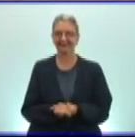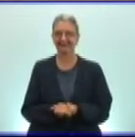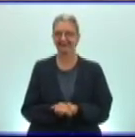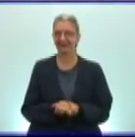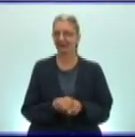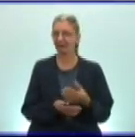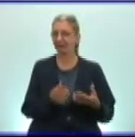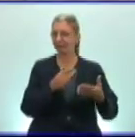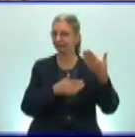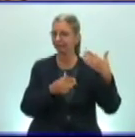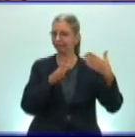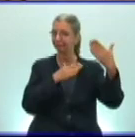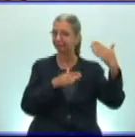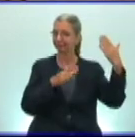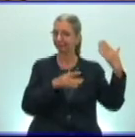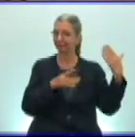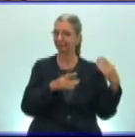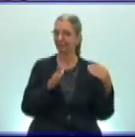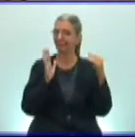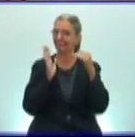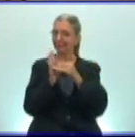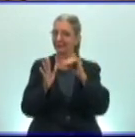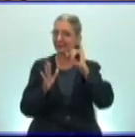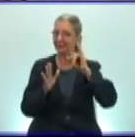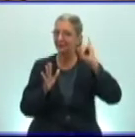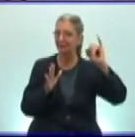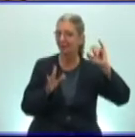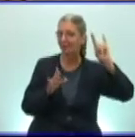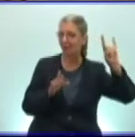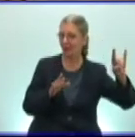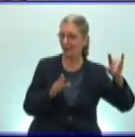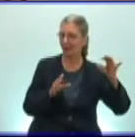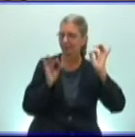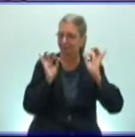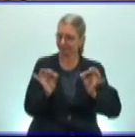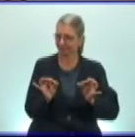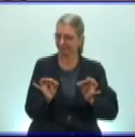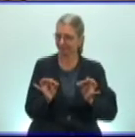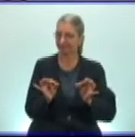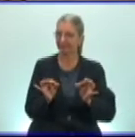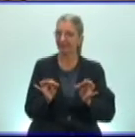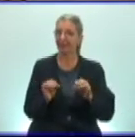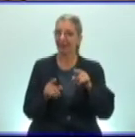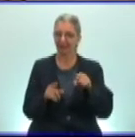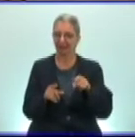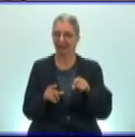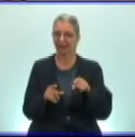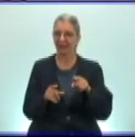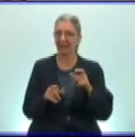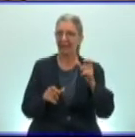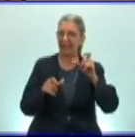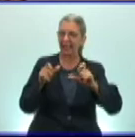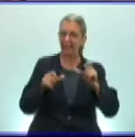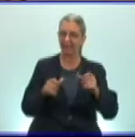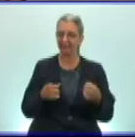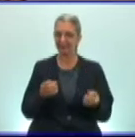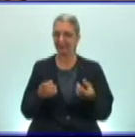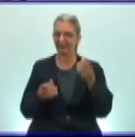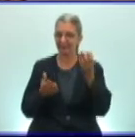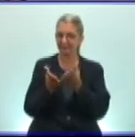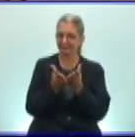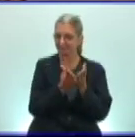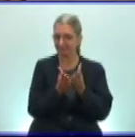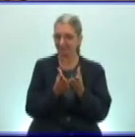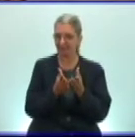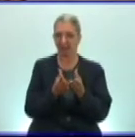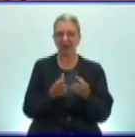Hace algunos cientos de años, en 1669 para ser más precisos, Heisenberg, un alquimista muy entusiasmado, descubrió